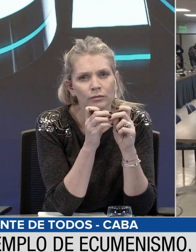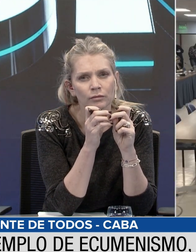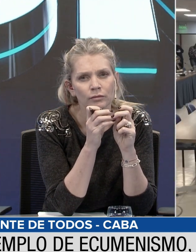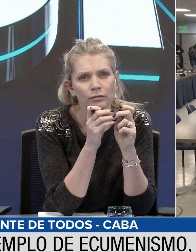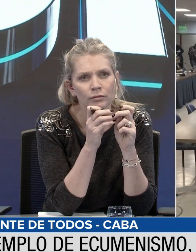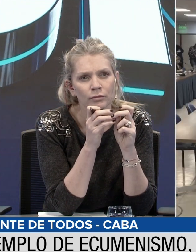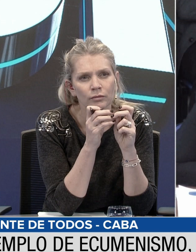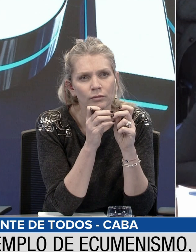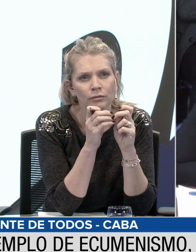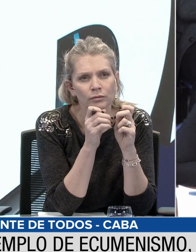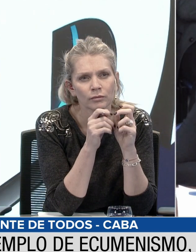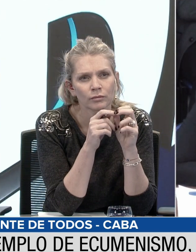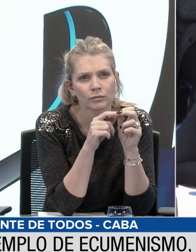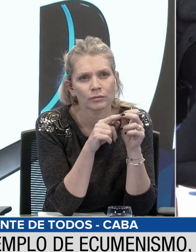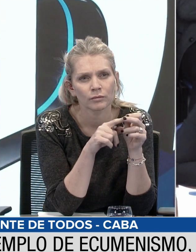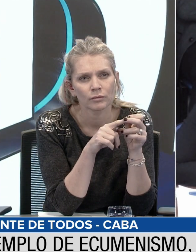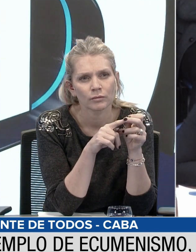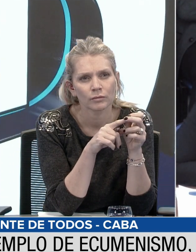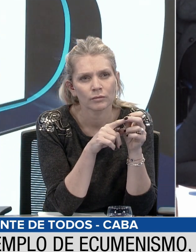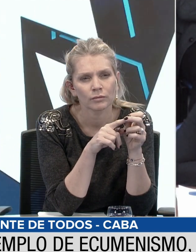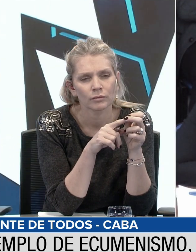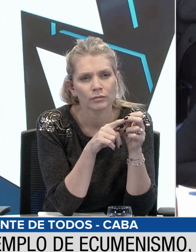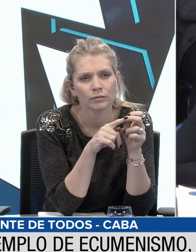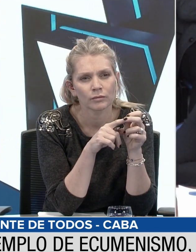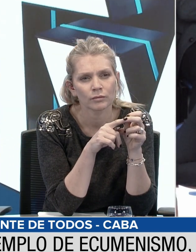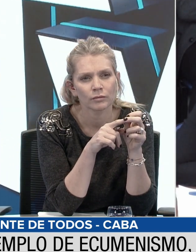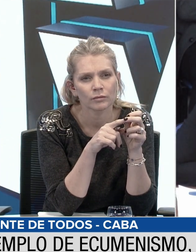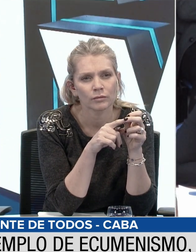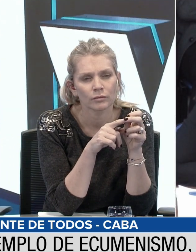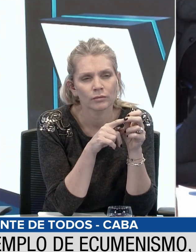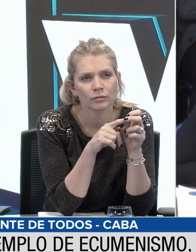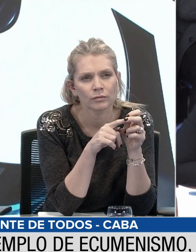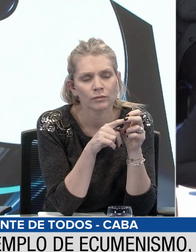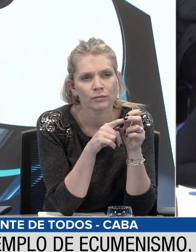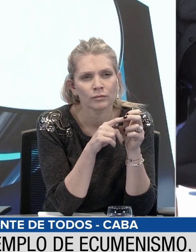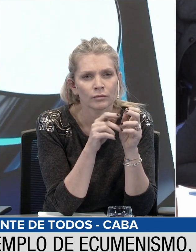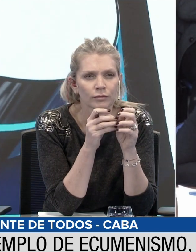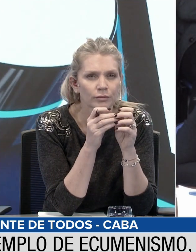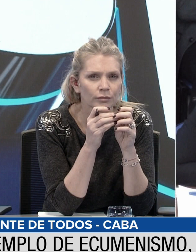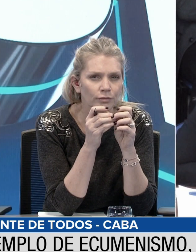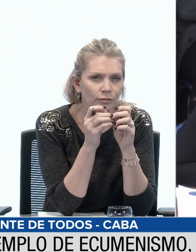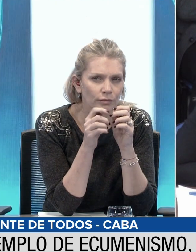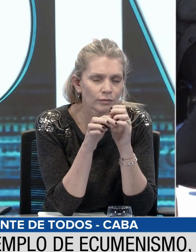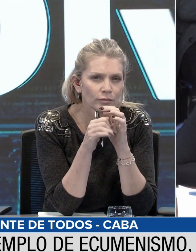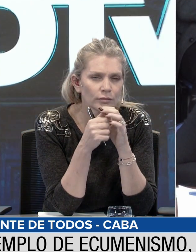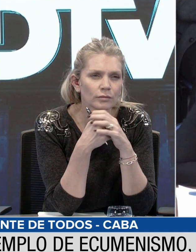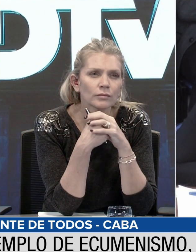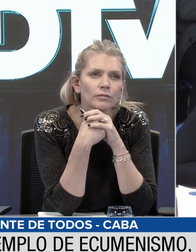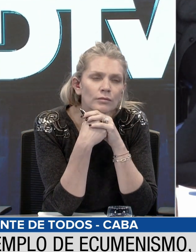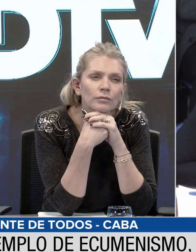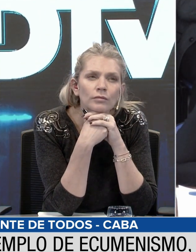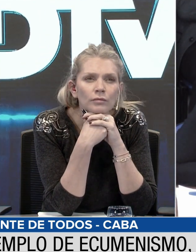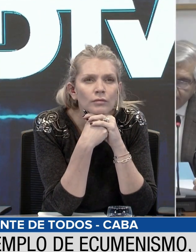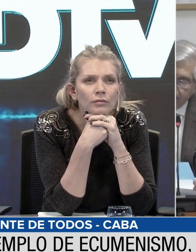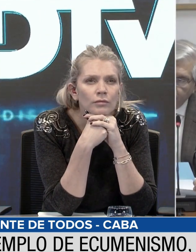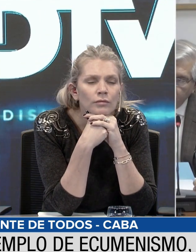plantearon la posibilidad de que la otra religión, la que no es de uno, sea la que se instituya el día.